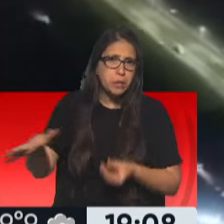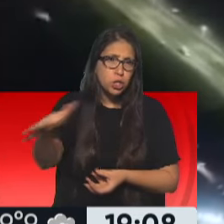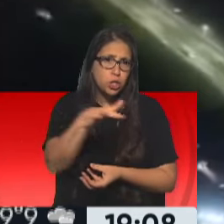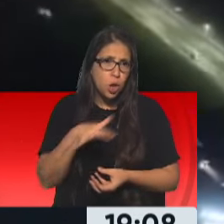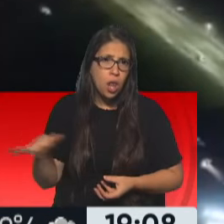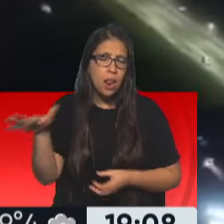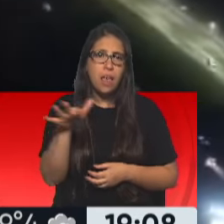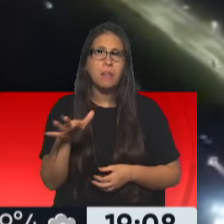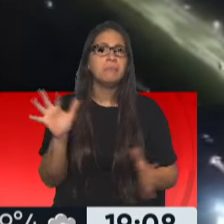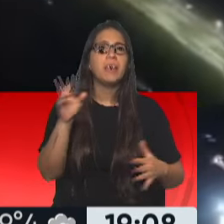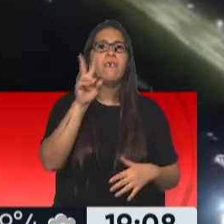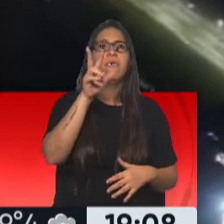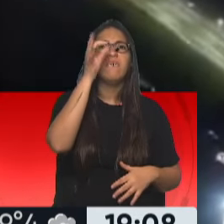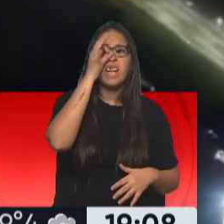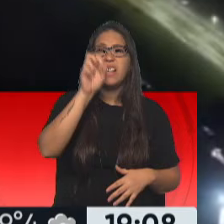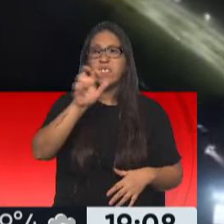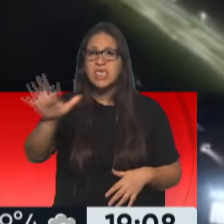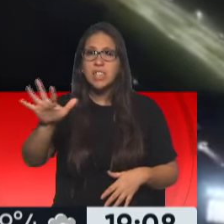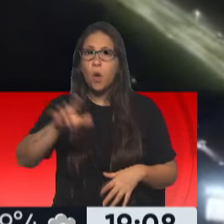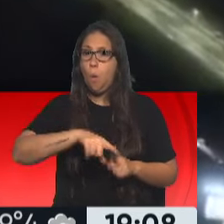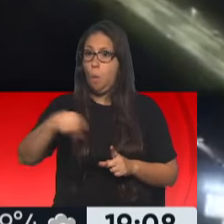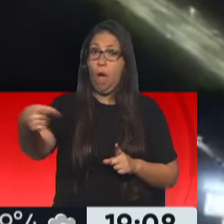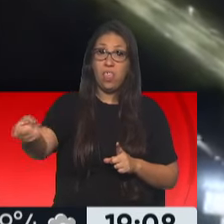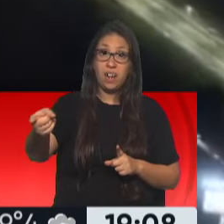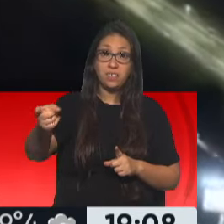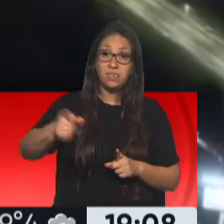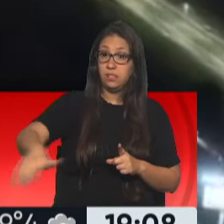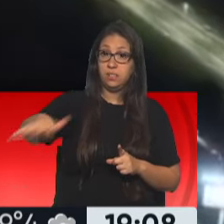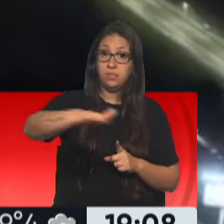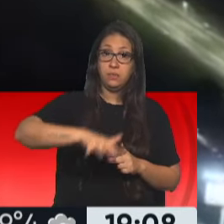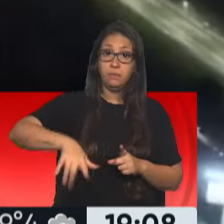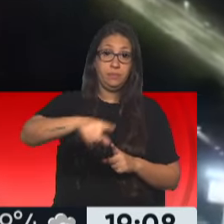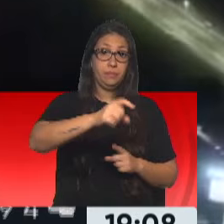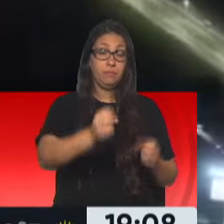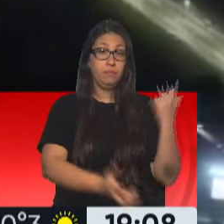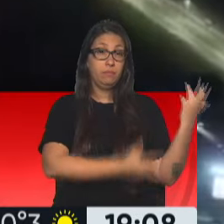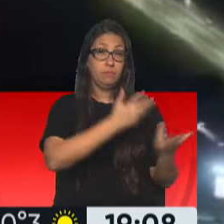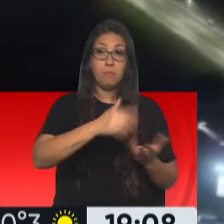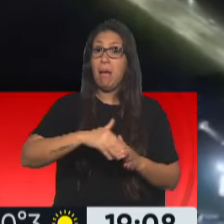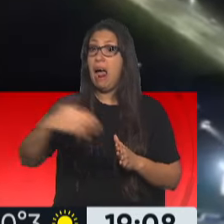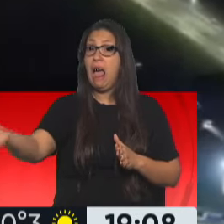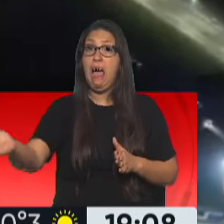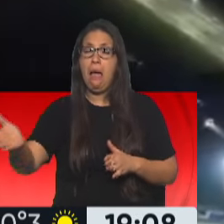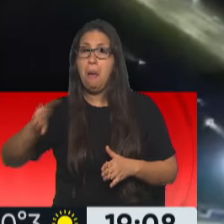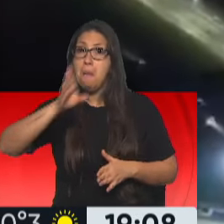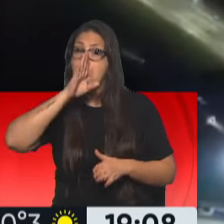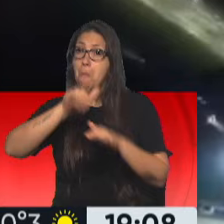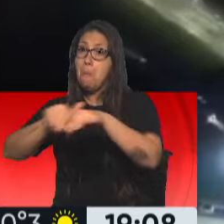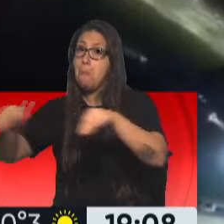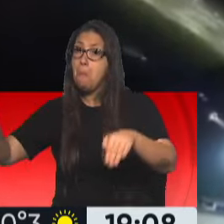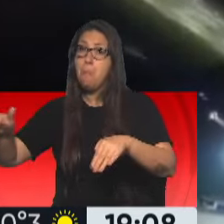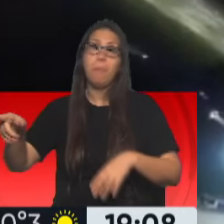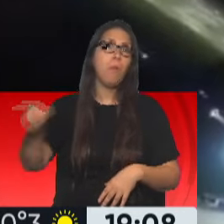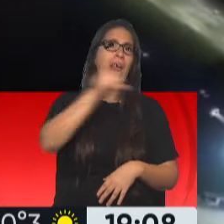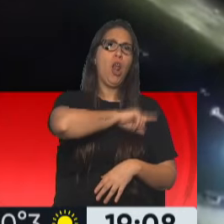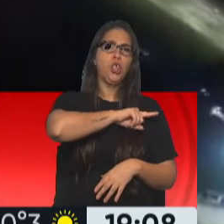están a 20, 25 cuadras de este polo industrial. Pero para el otro lado, hasta Cañuelas, que